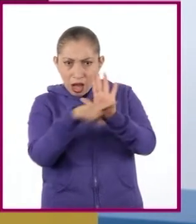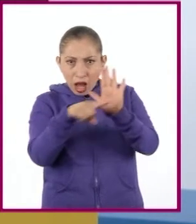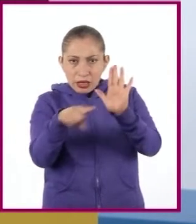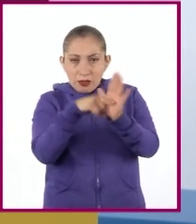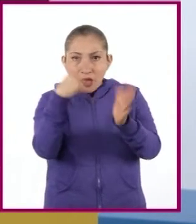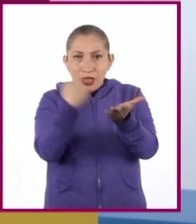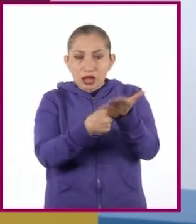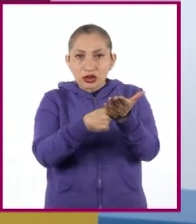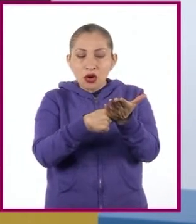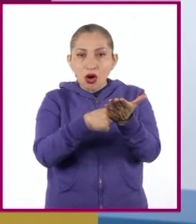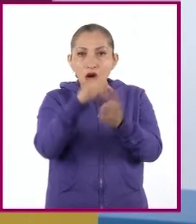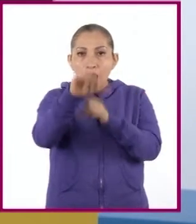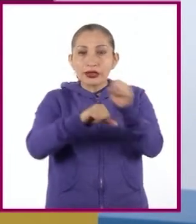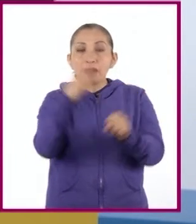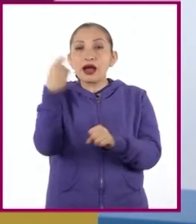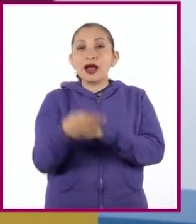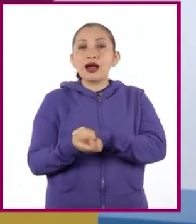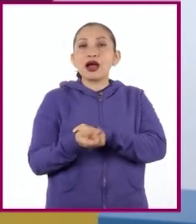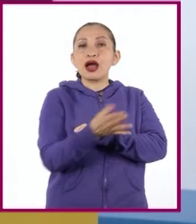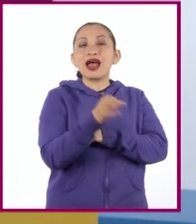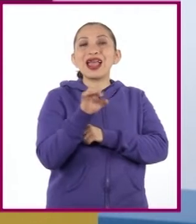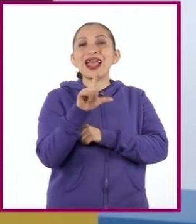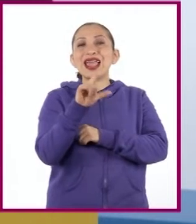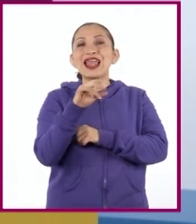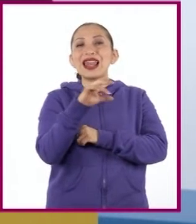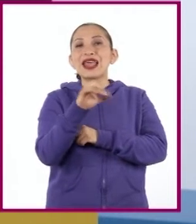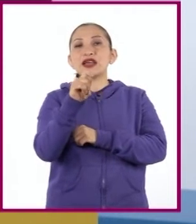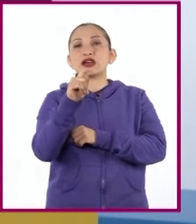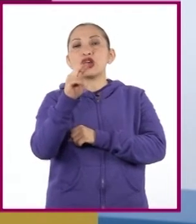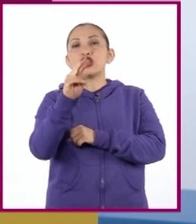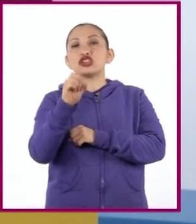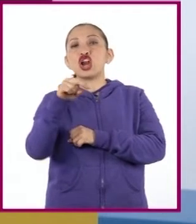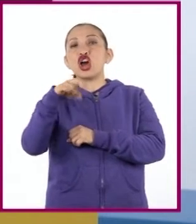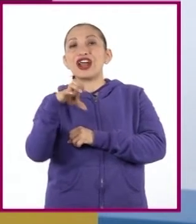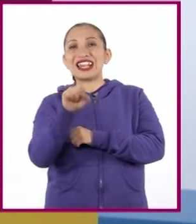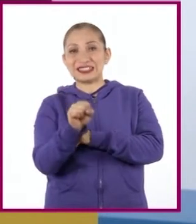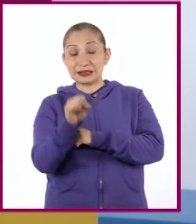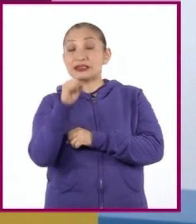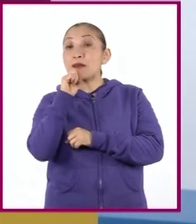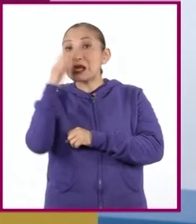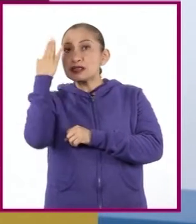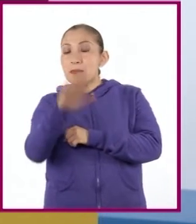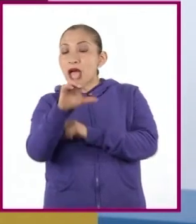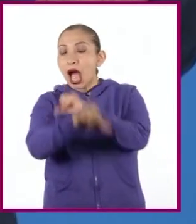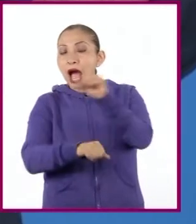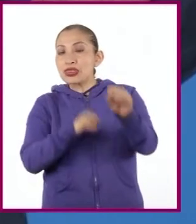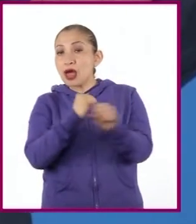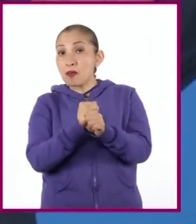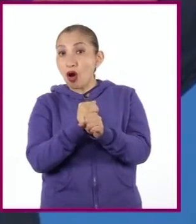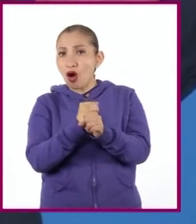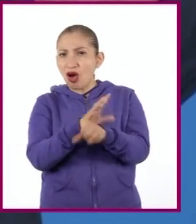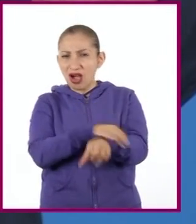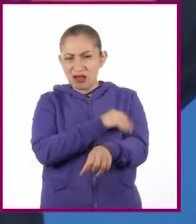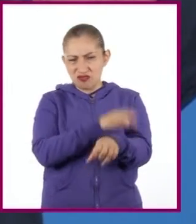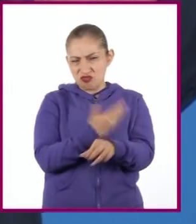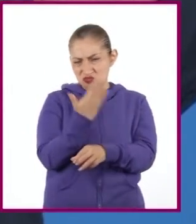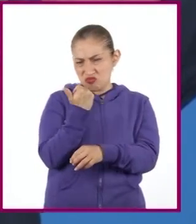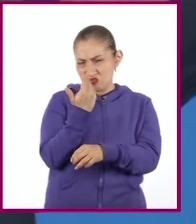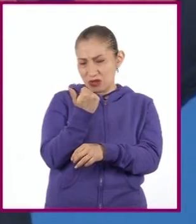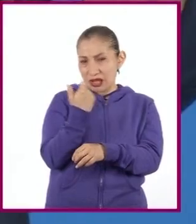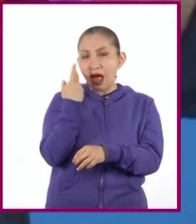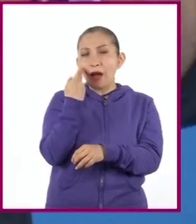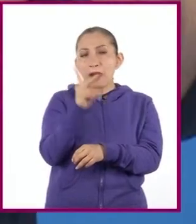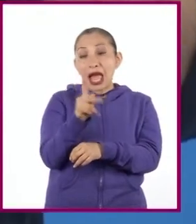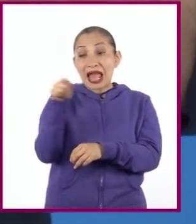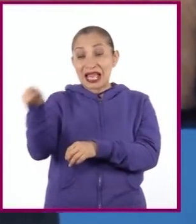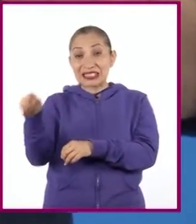átomo, a las que llamó electrones. Pero también sabía que el átomo no tenía carga, así que para